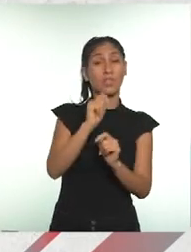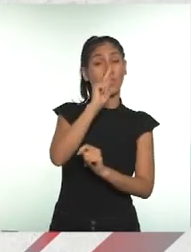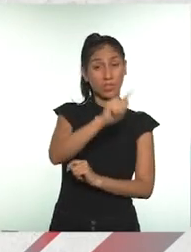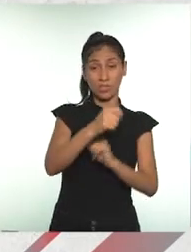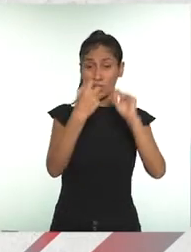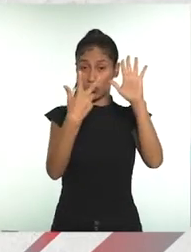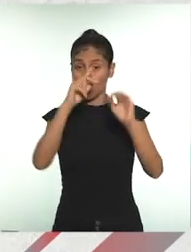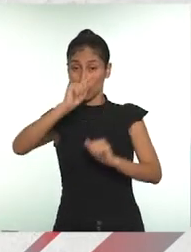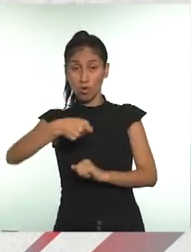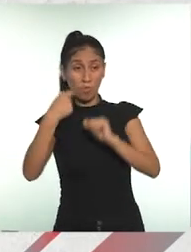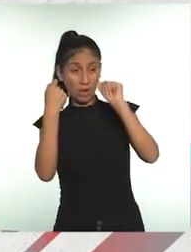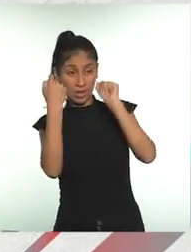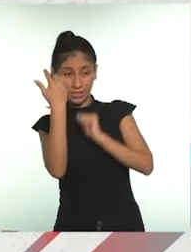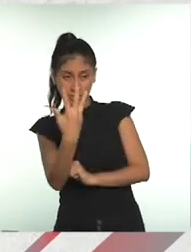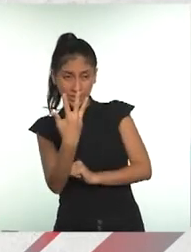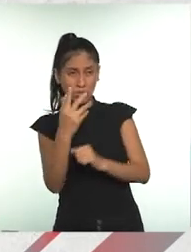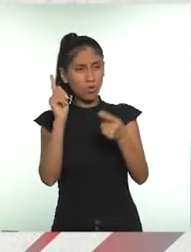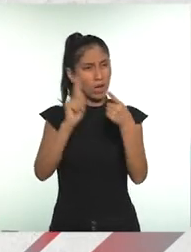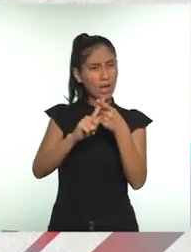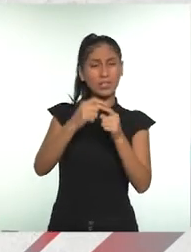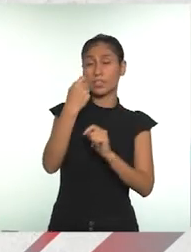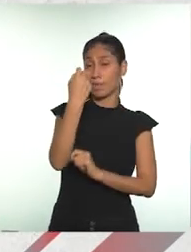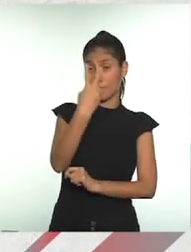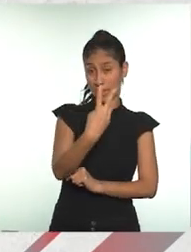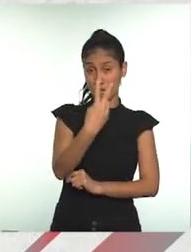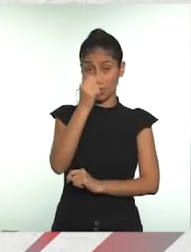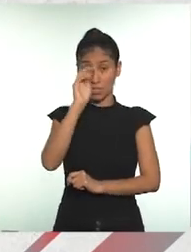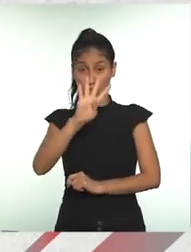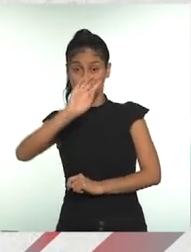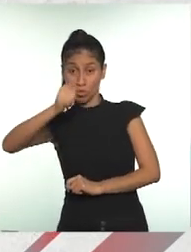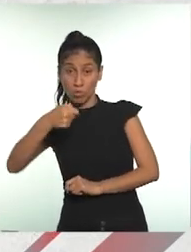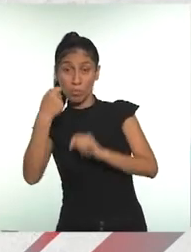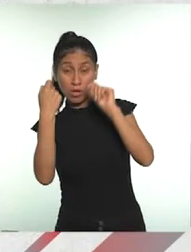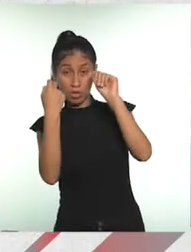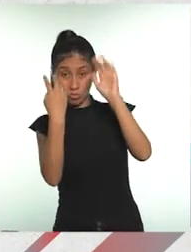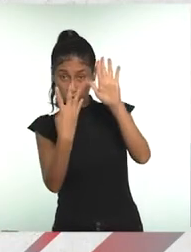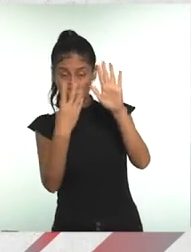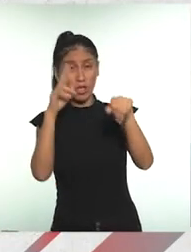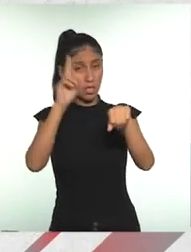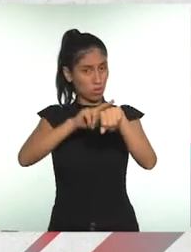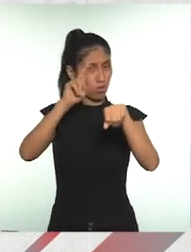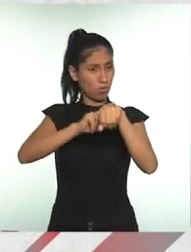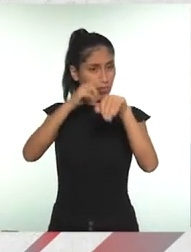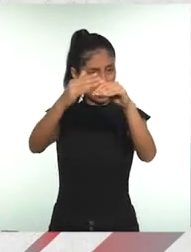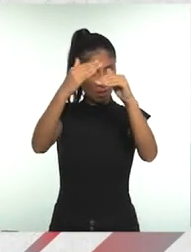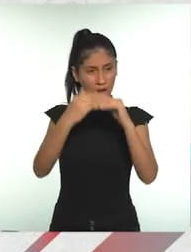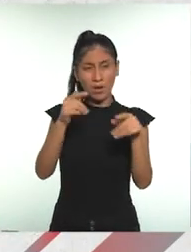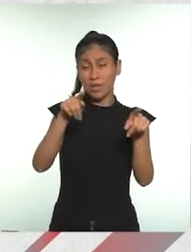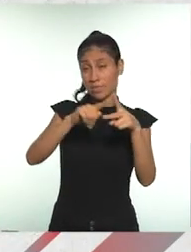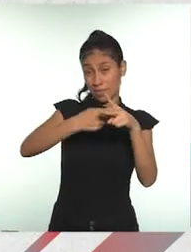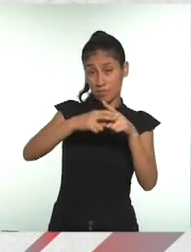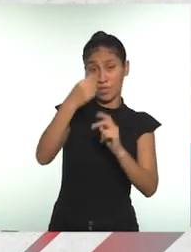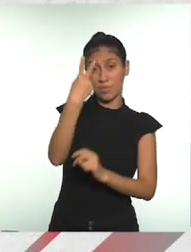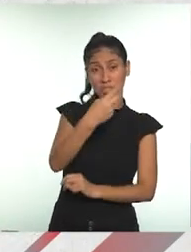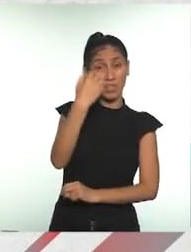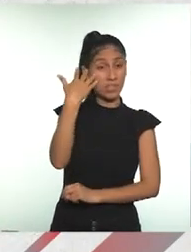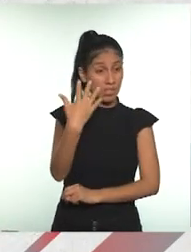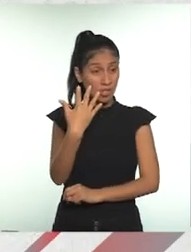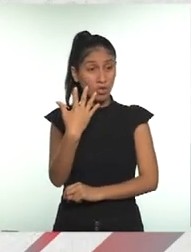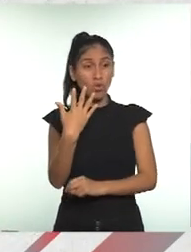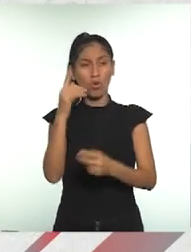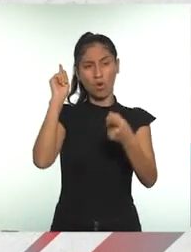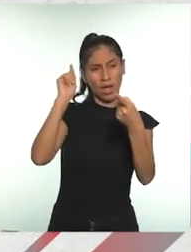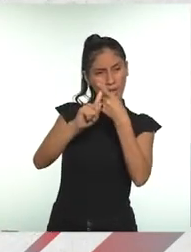18.5 y 24.9 es un rango normal. A partir de 25 a 29.9 se